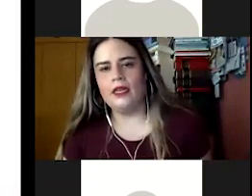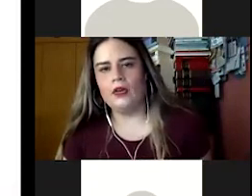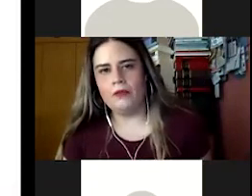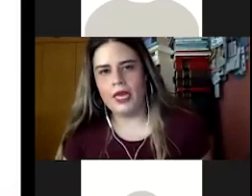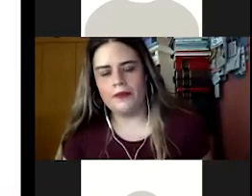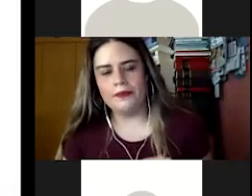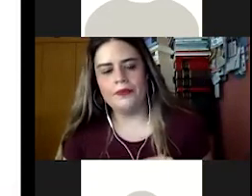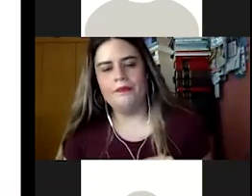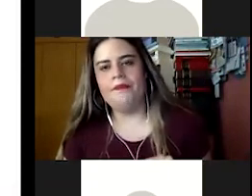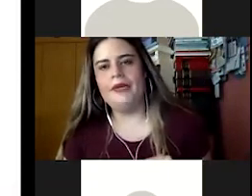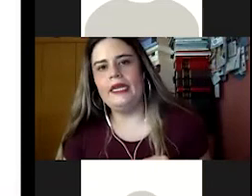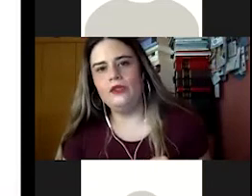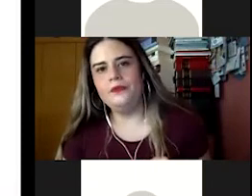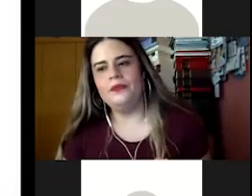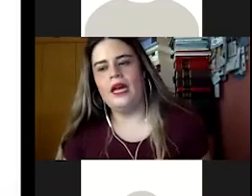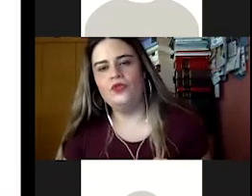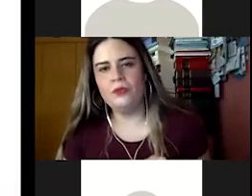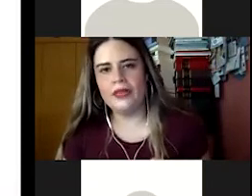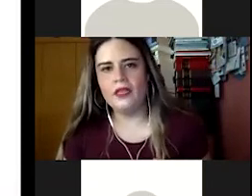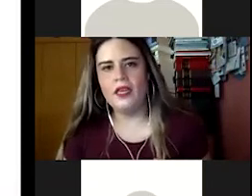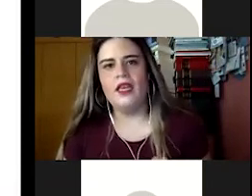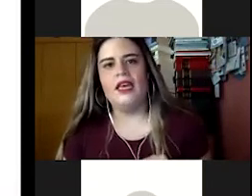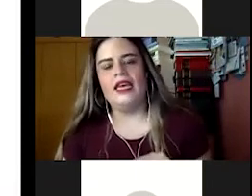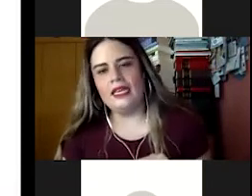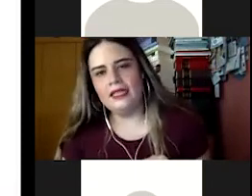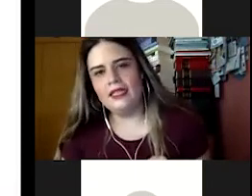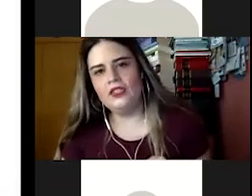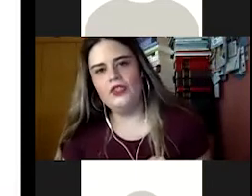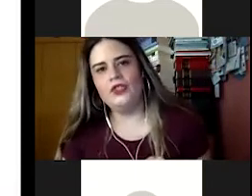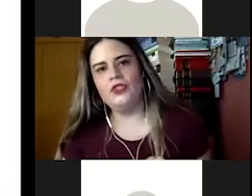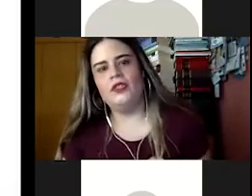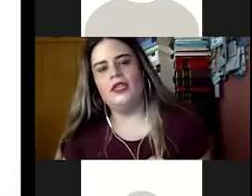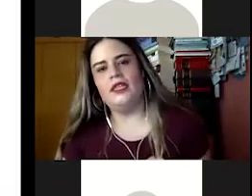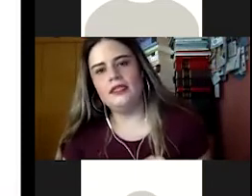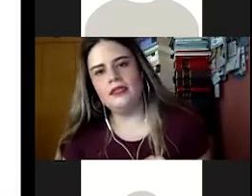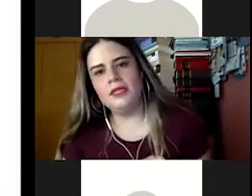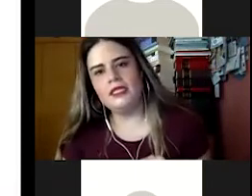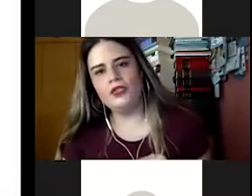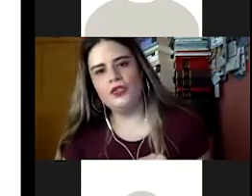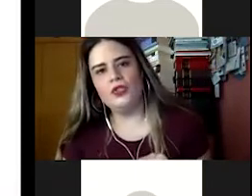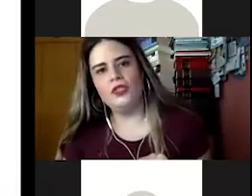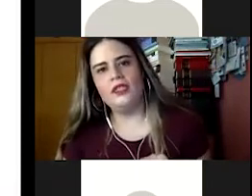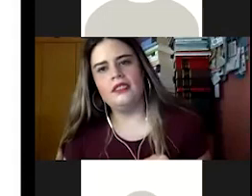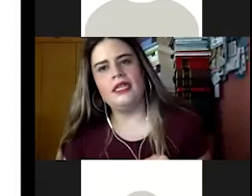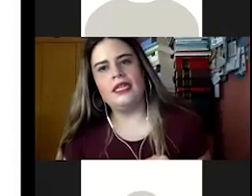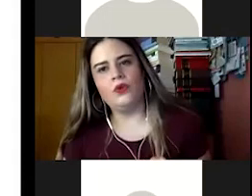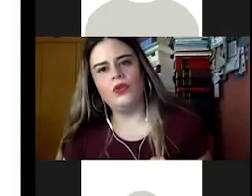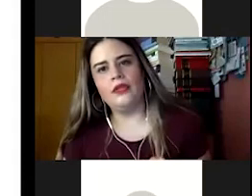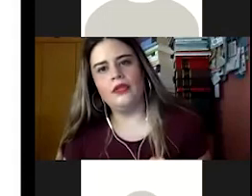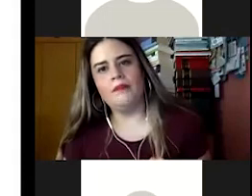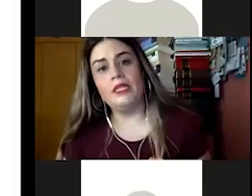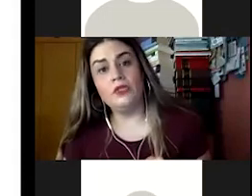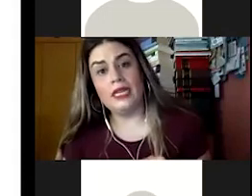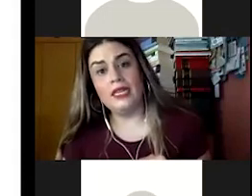Secretaría de Economía. Pero, a su vez, esa dirección en esta administración se le